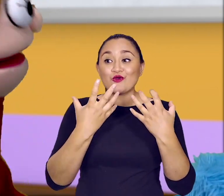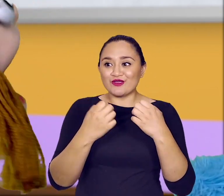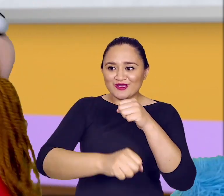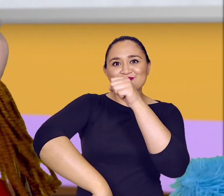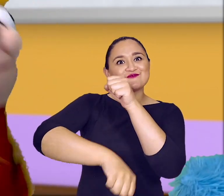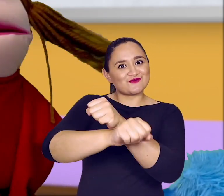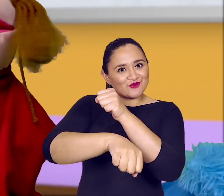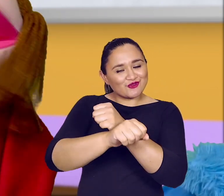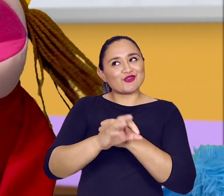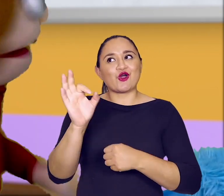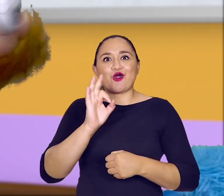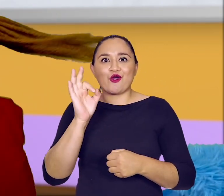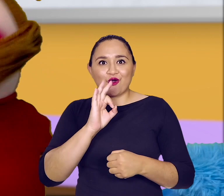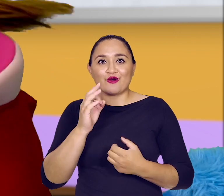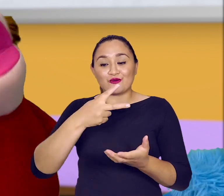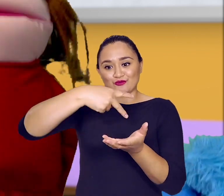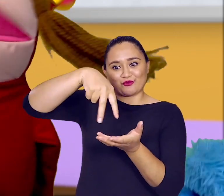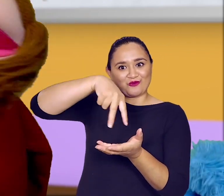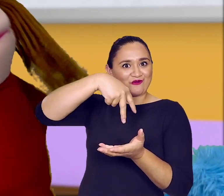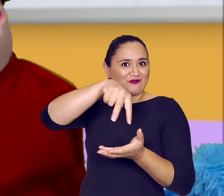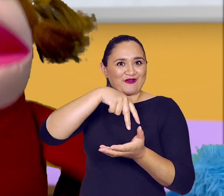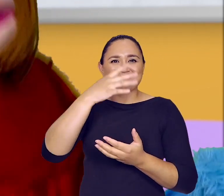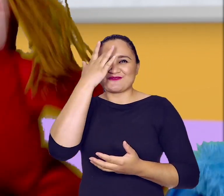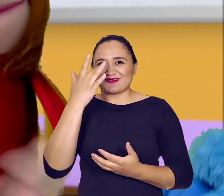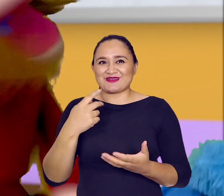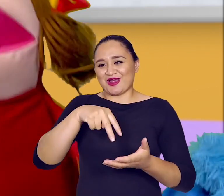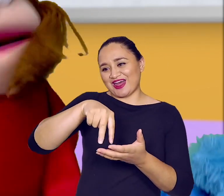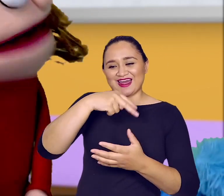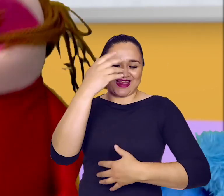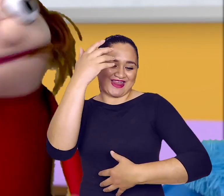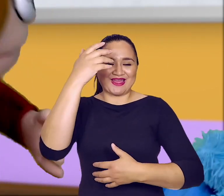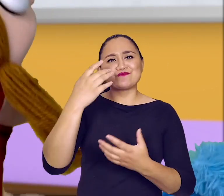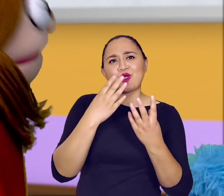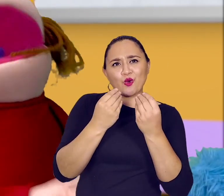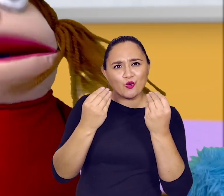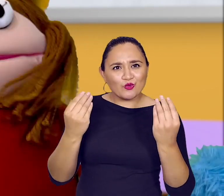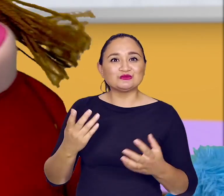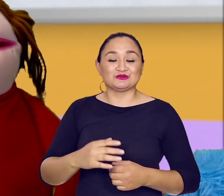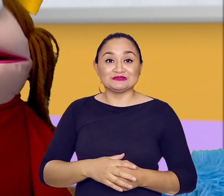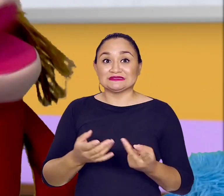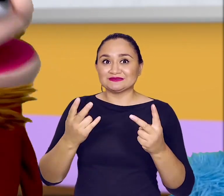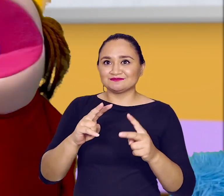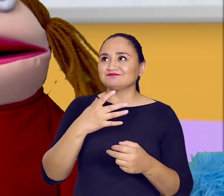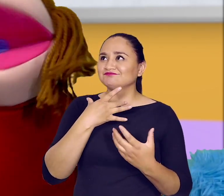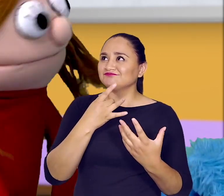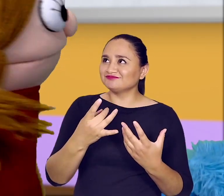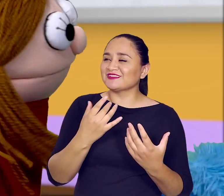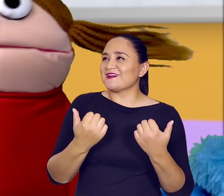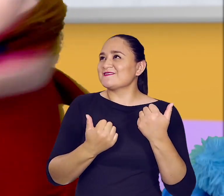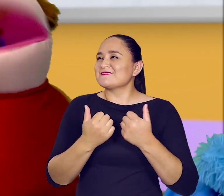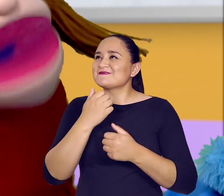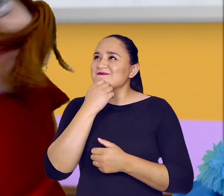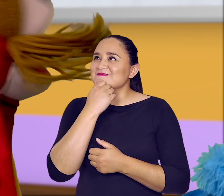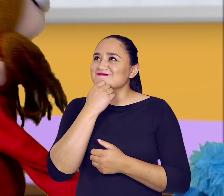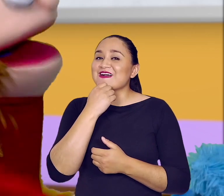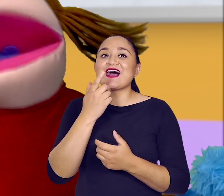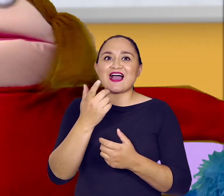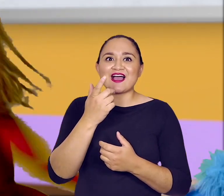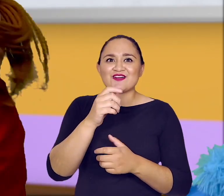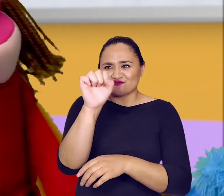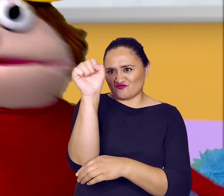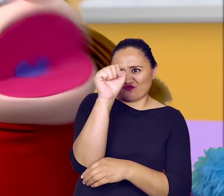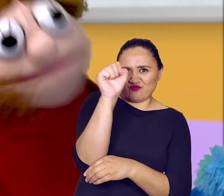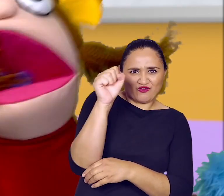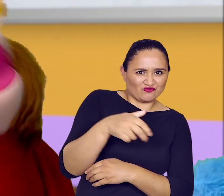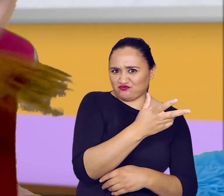gustaría ser futbolista o como bailarina porque me gusta bailar bailar bailar o también me gustaría hacer de